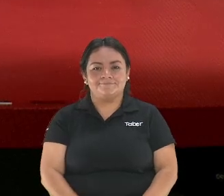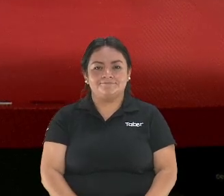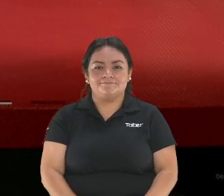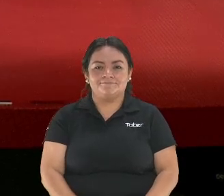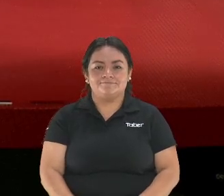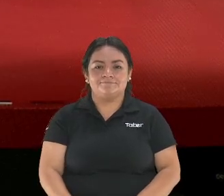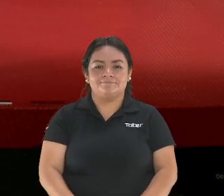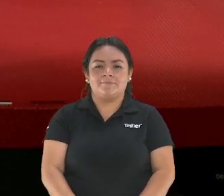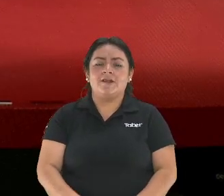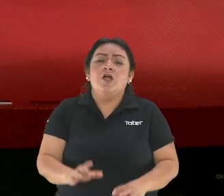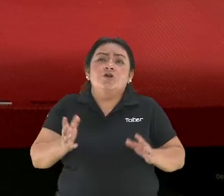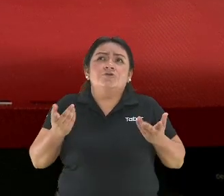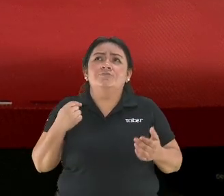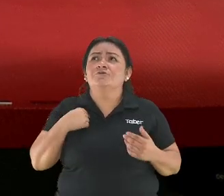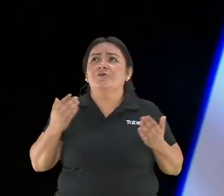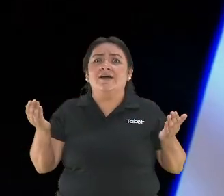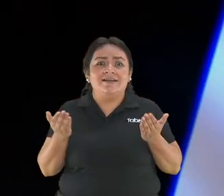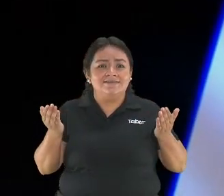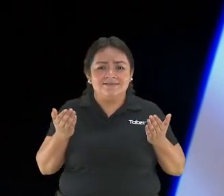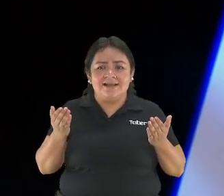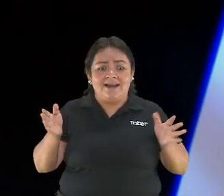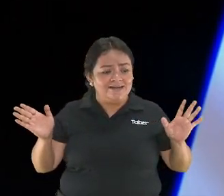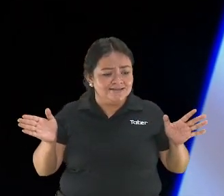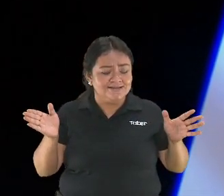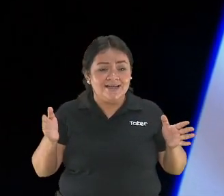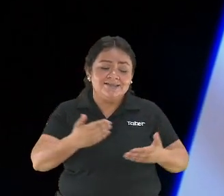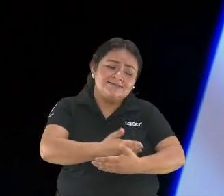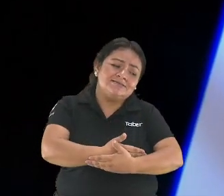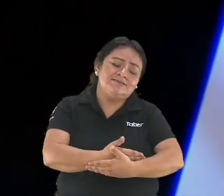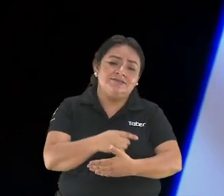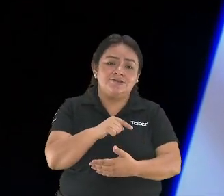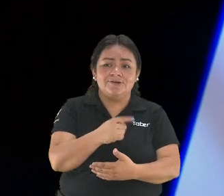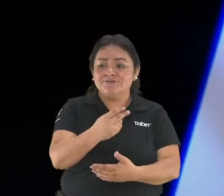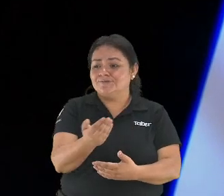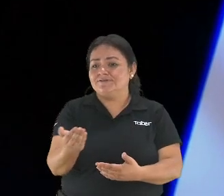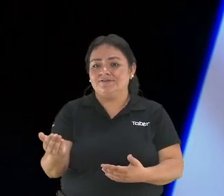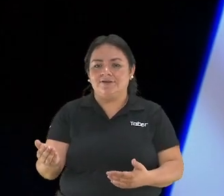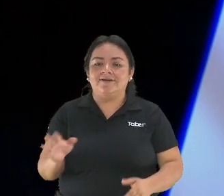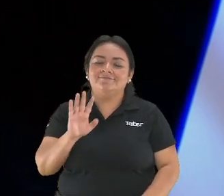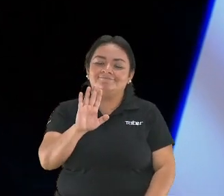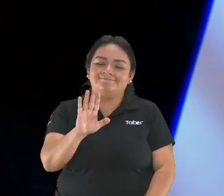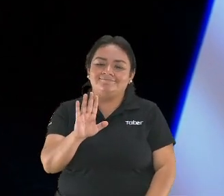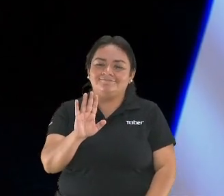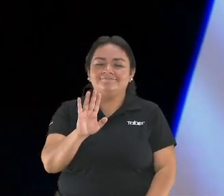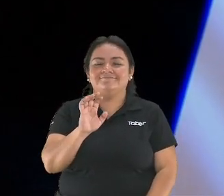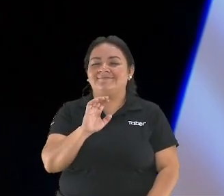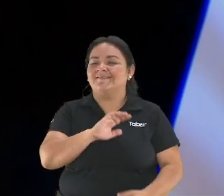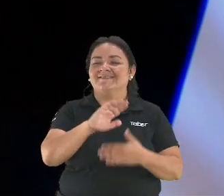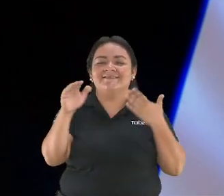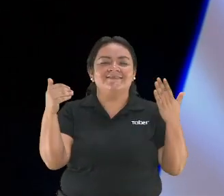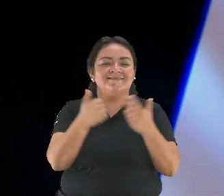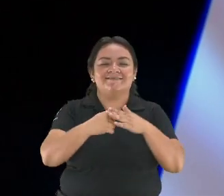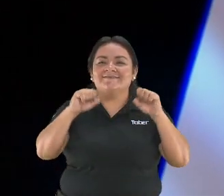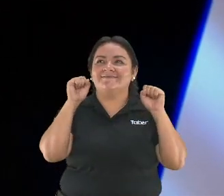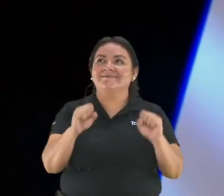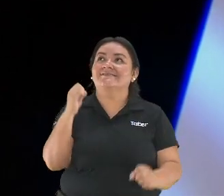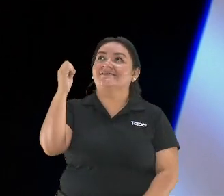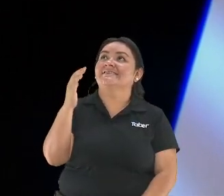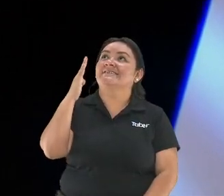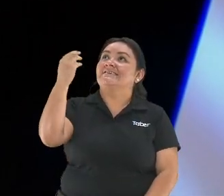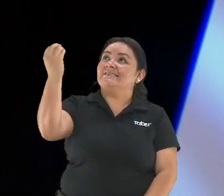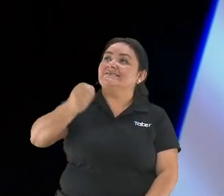y cómo voy a hacer yo para sacar adelante este niño o estos niños del hermanito lindo todo lo puedo en cristo